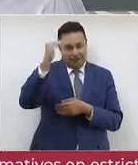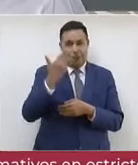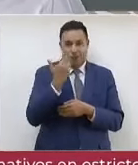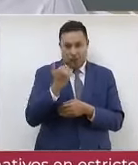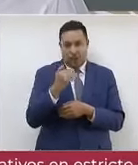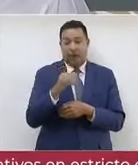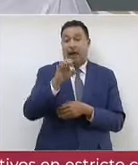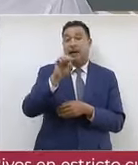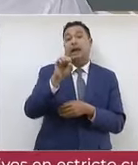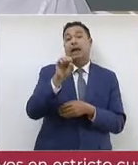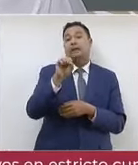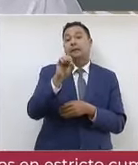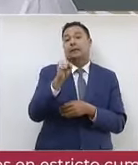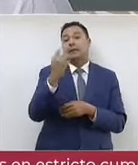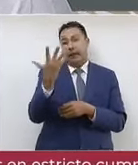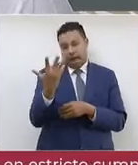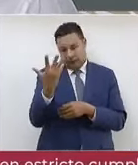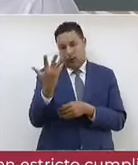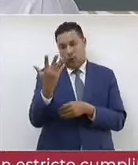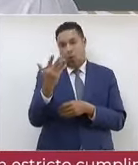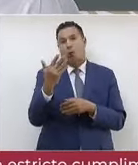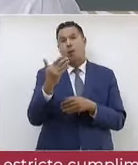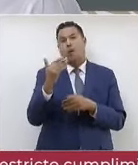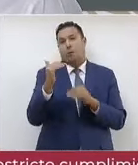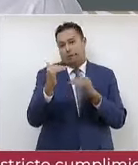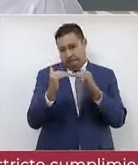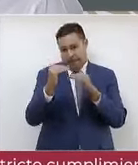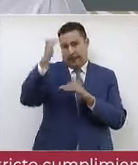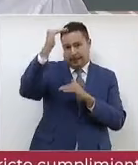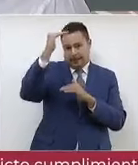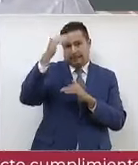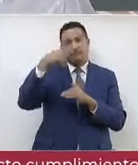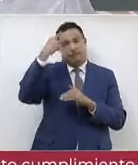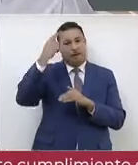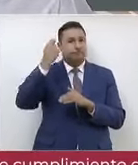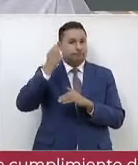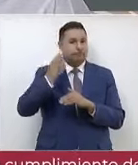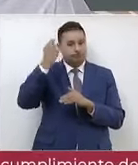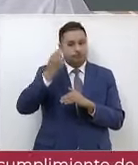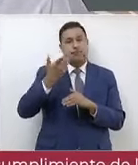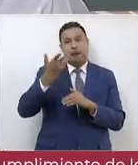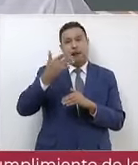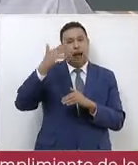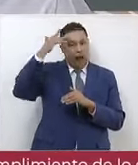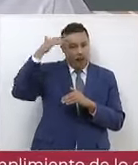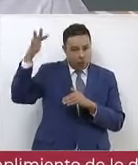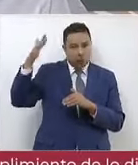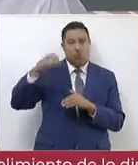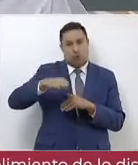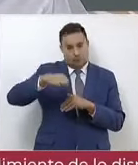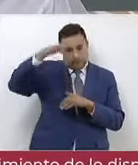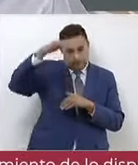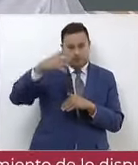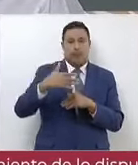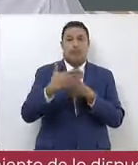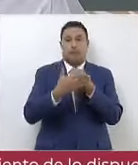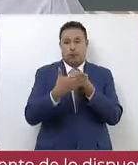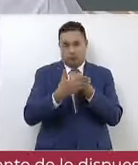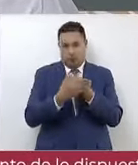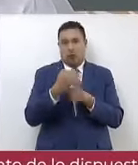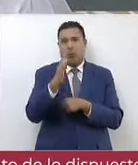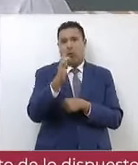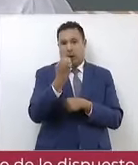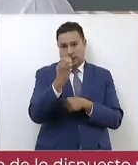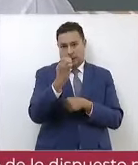de 65 en adelante, ya la pensión para adulto mayor, que va a irse incrementando. En enero del año próximo va a